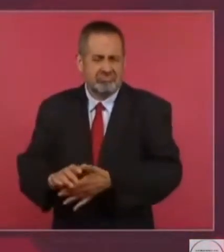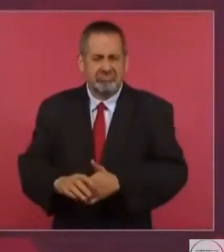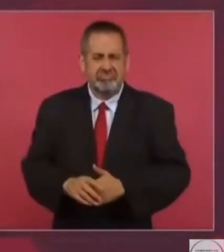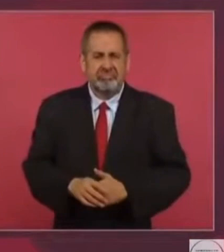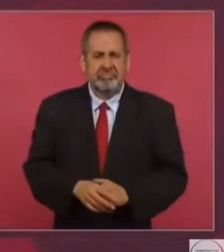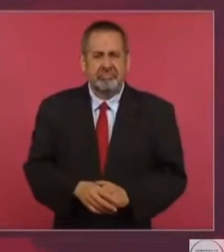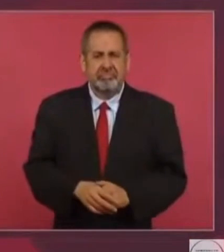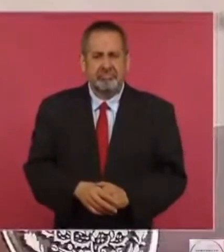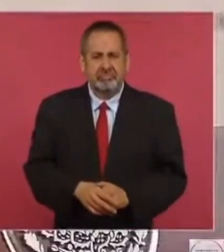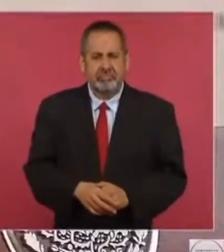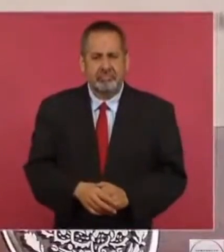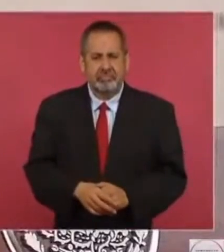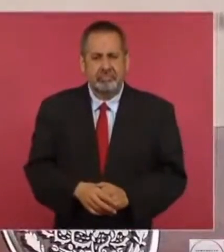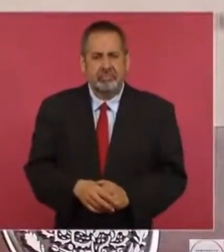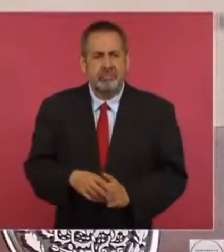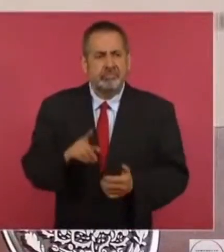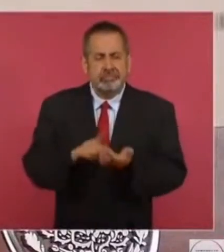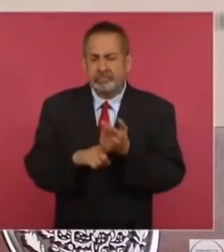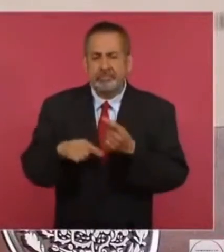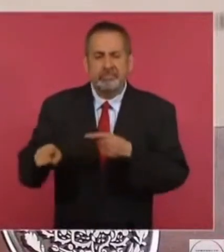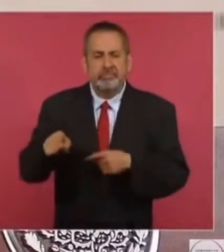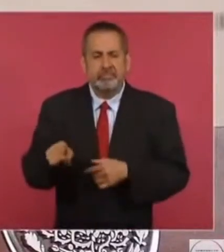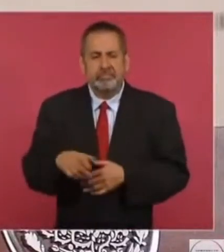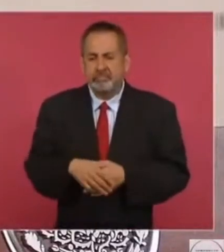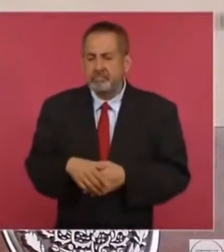que se empezó a negar